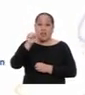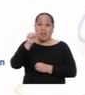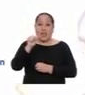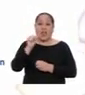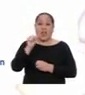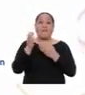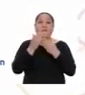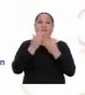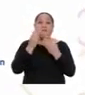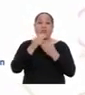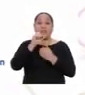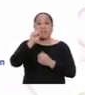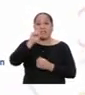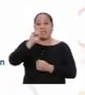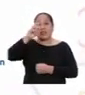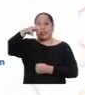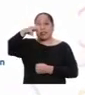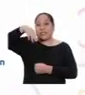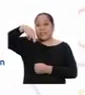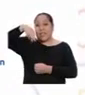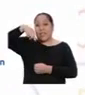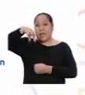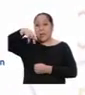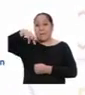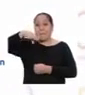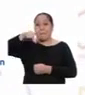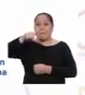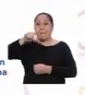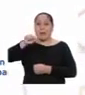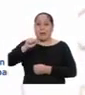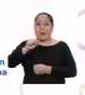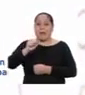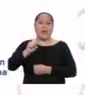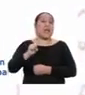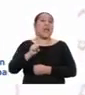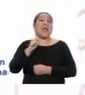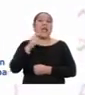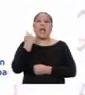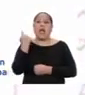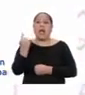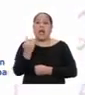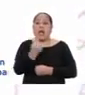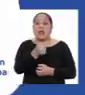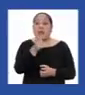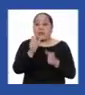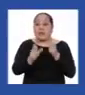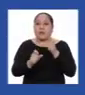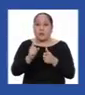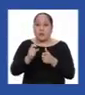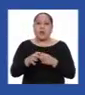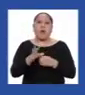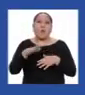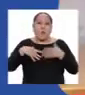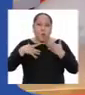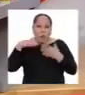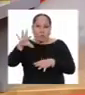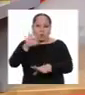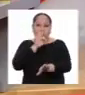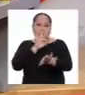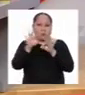población tienen la misma probabilidad de ser seleccionados para la muestra.